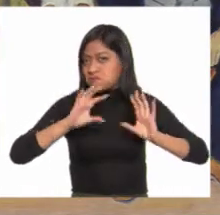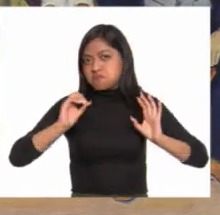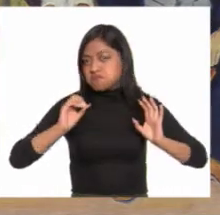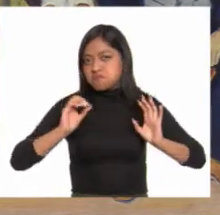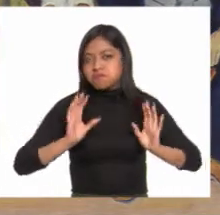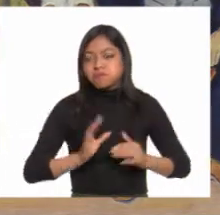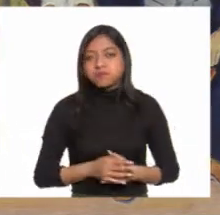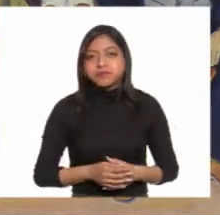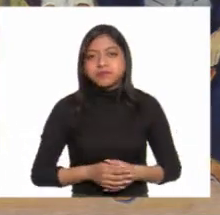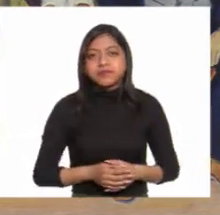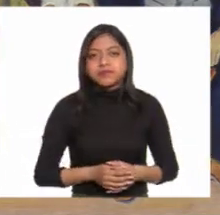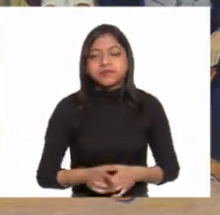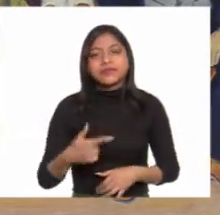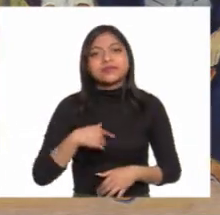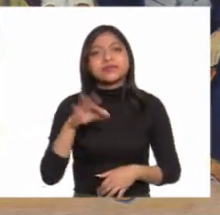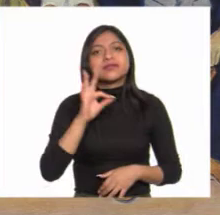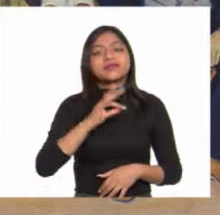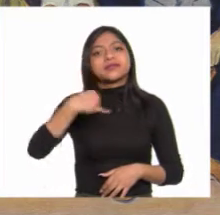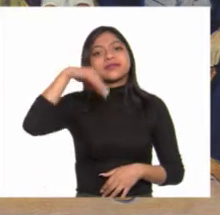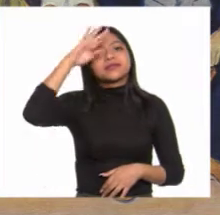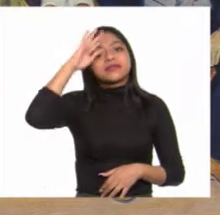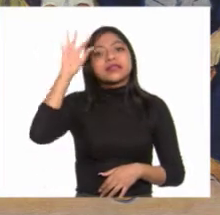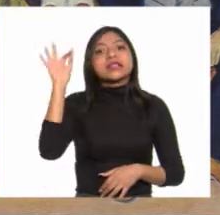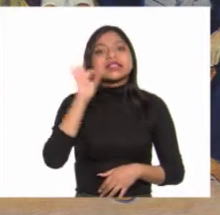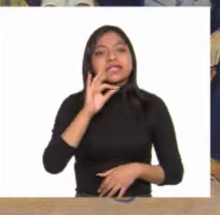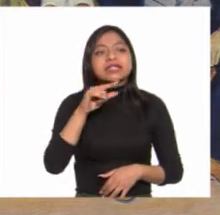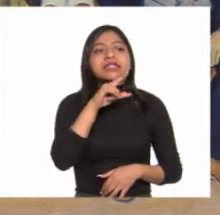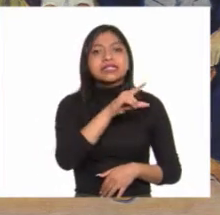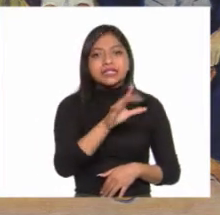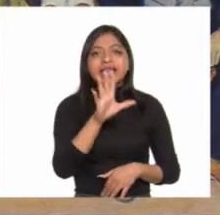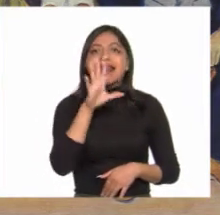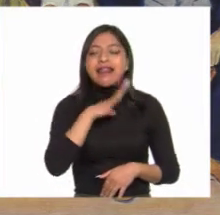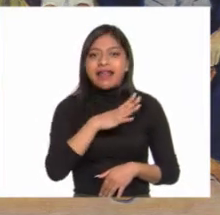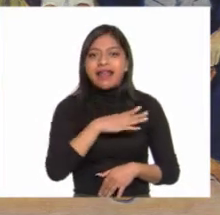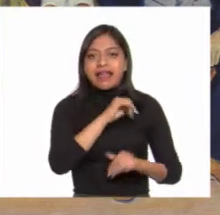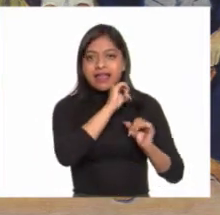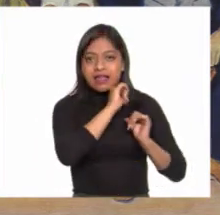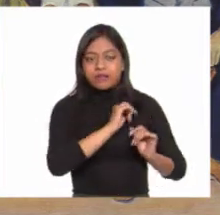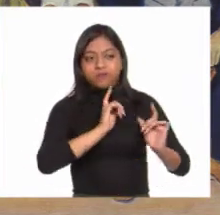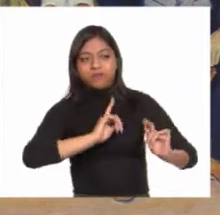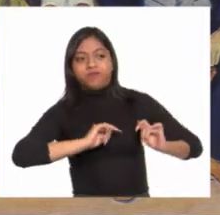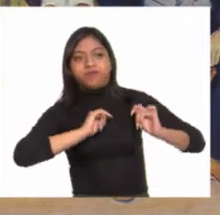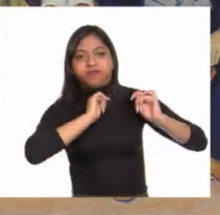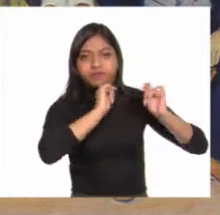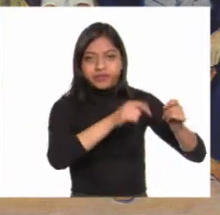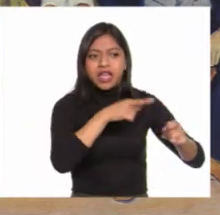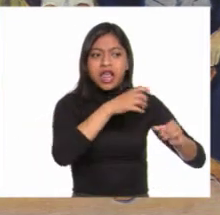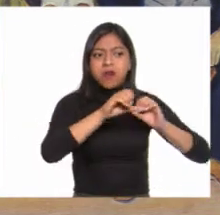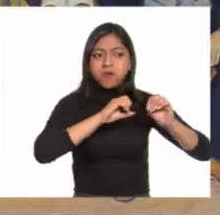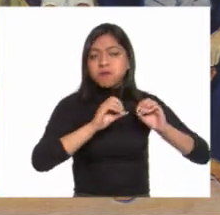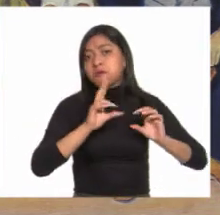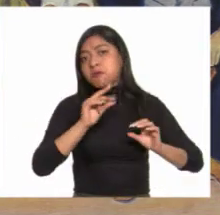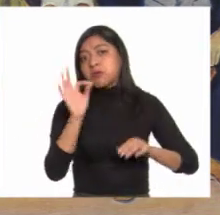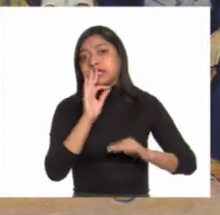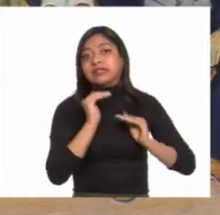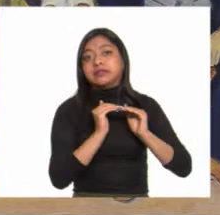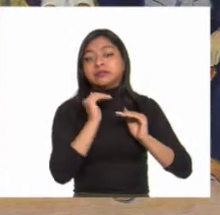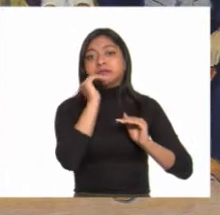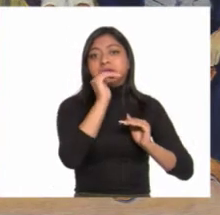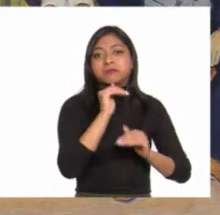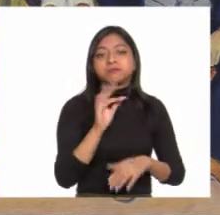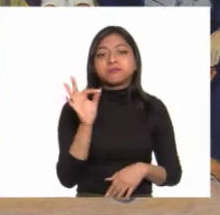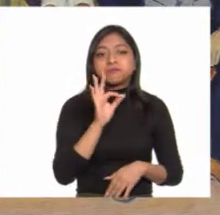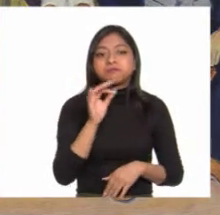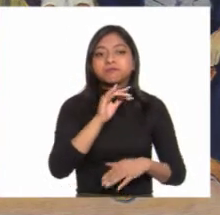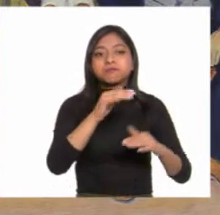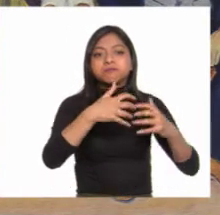Podría deducir que puede tener cierto grado en el lugar en el que va a trabajar. Que tal vez sea la fábrica que se